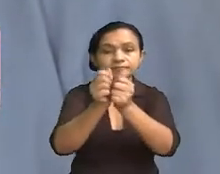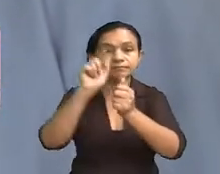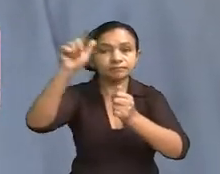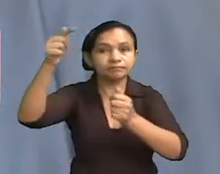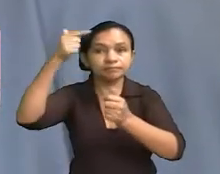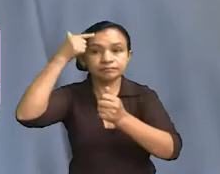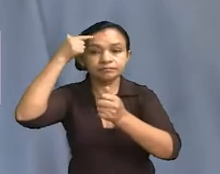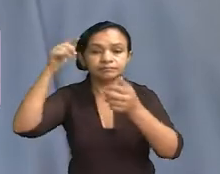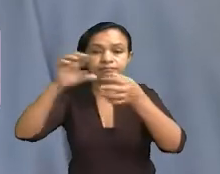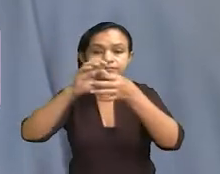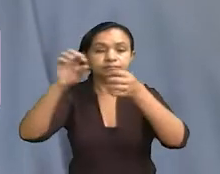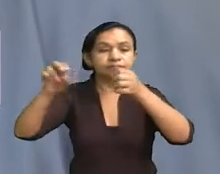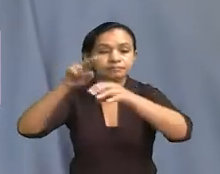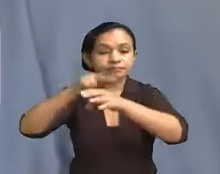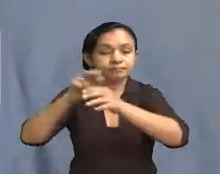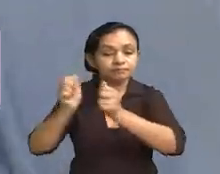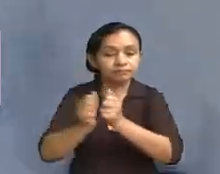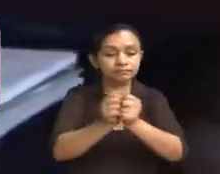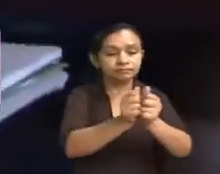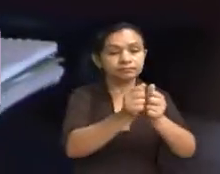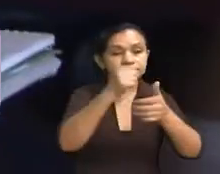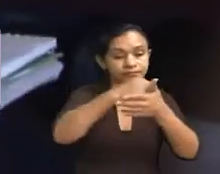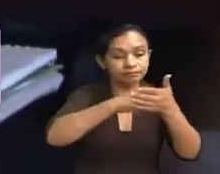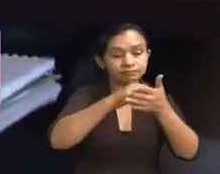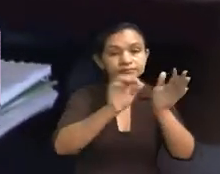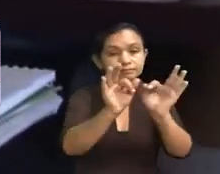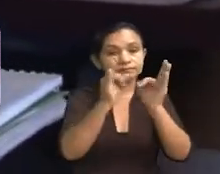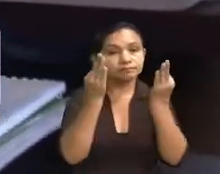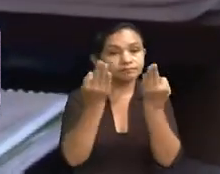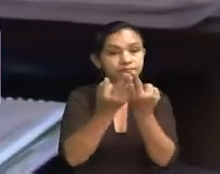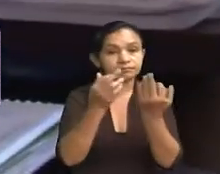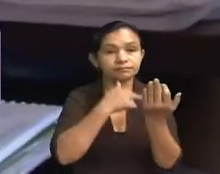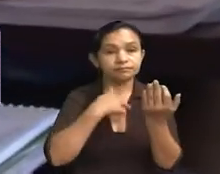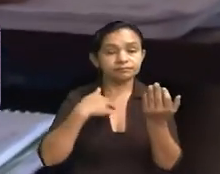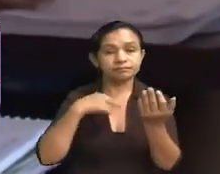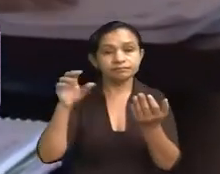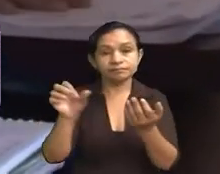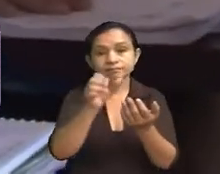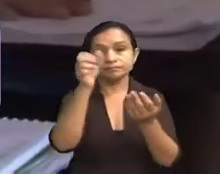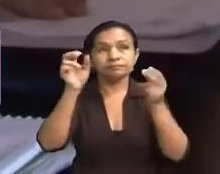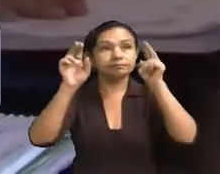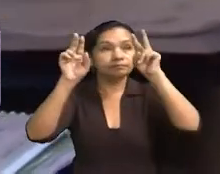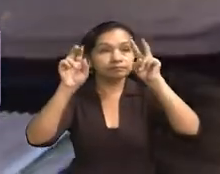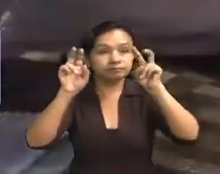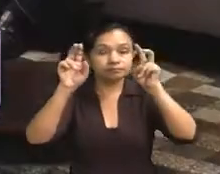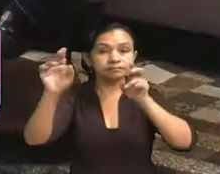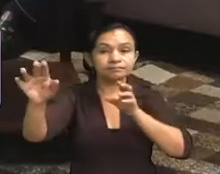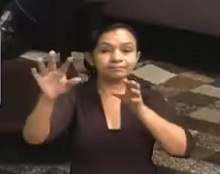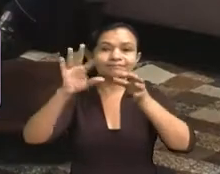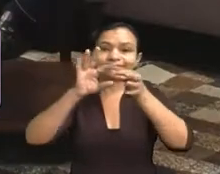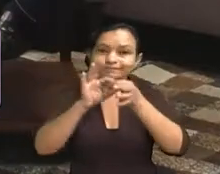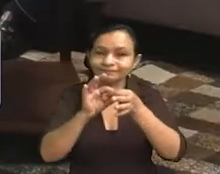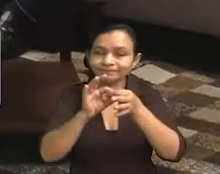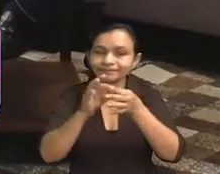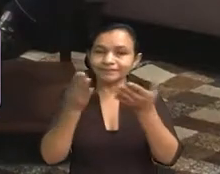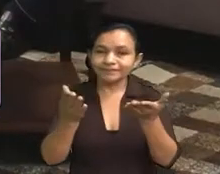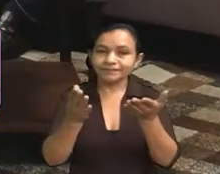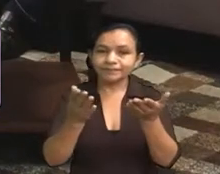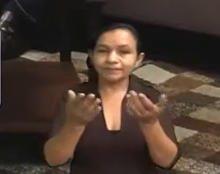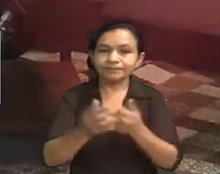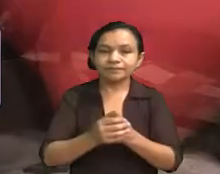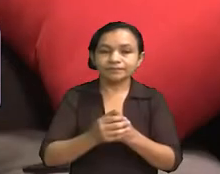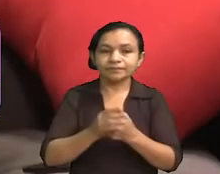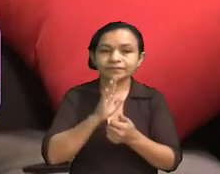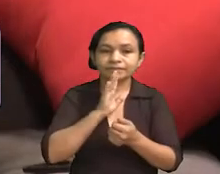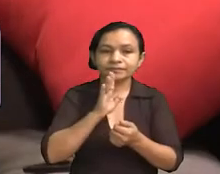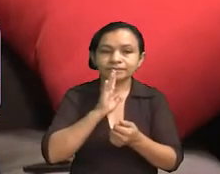de Reconciliación y Unidad Nacional a este esfuerzo que hacen las familias. Diputado, otro aspecto, y aprovechando su compañía, para vamos casi aquí